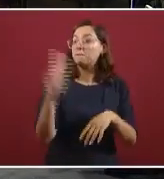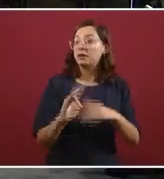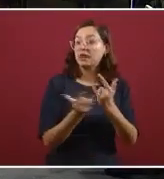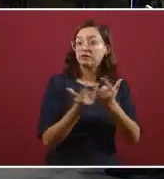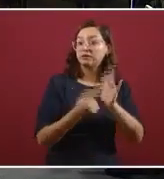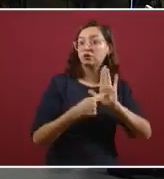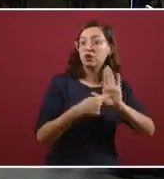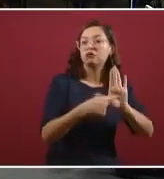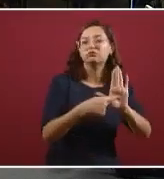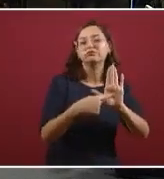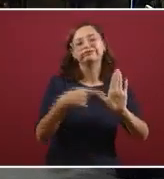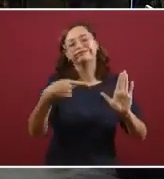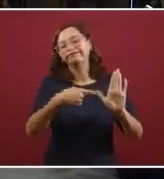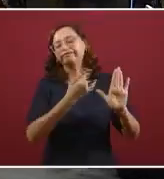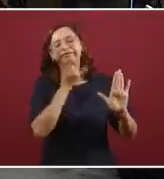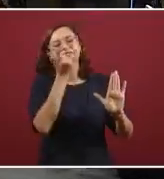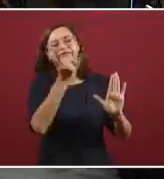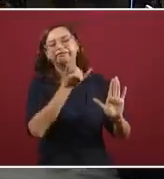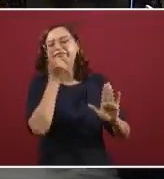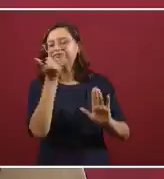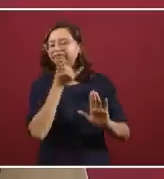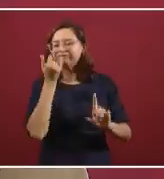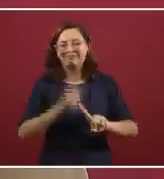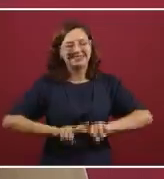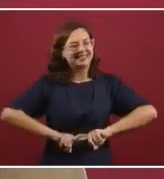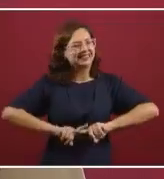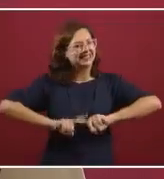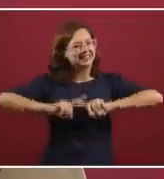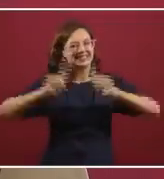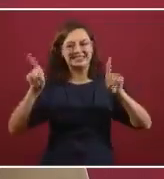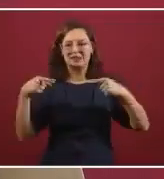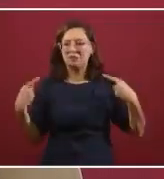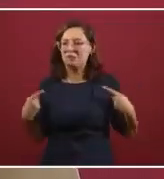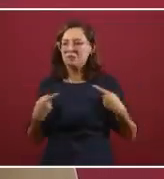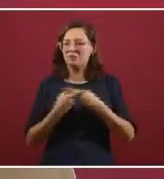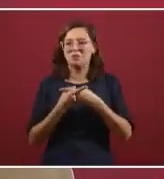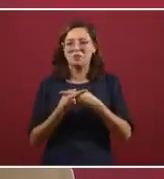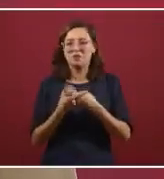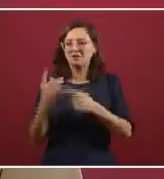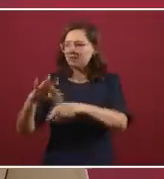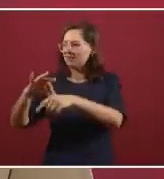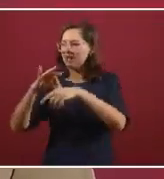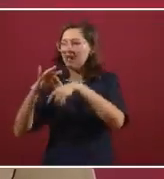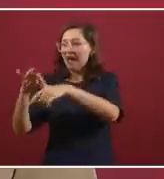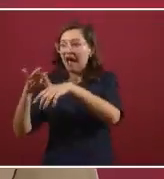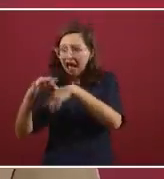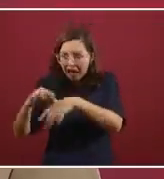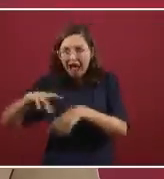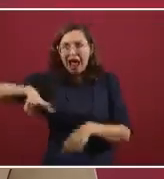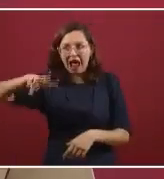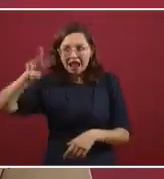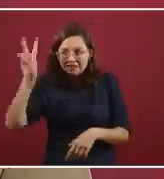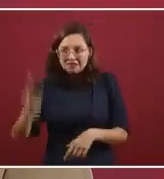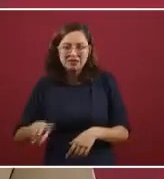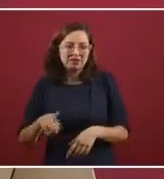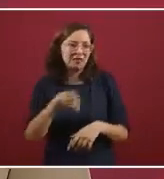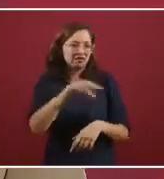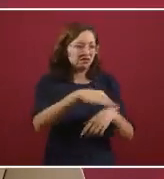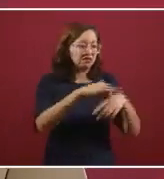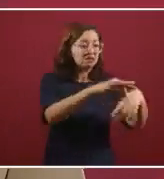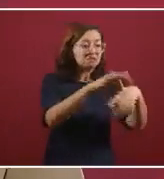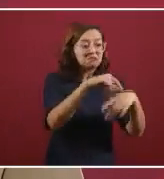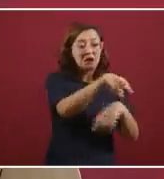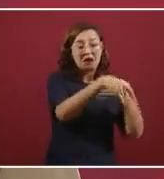de líneas de investigación son diametralmente distintos y la verdad histórica choca con la propia realidad. La realidad que estamos viviendo con